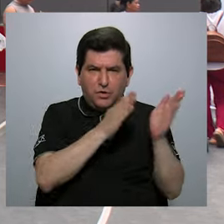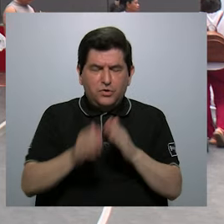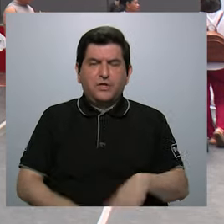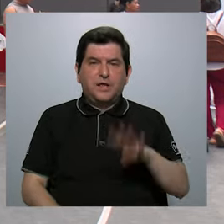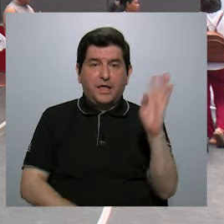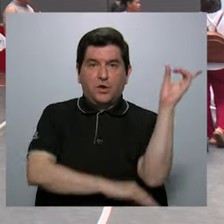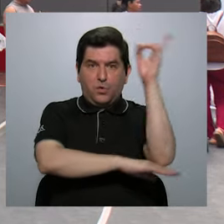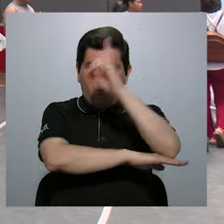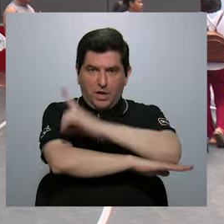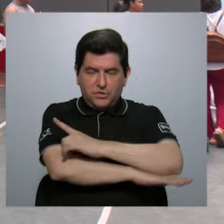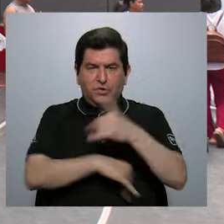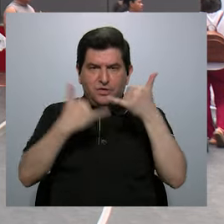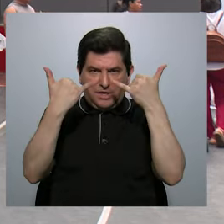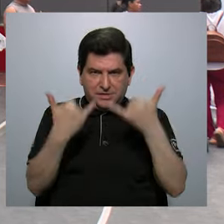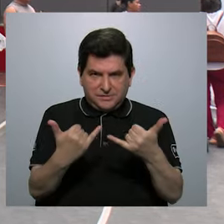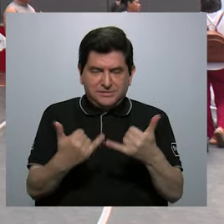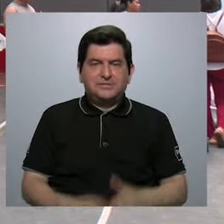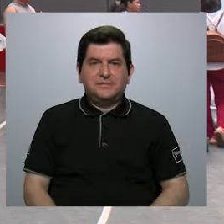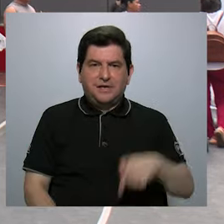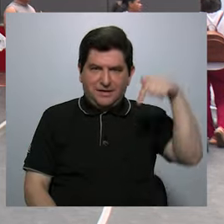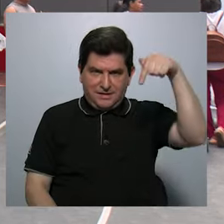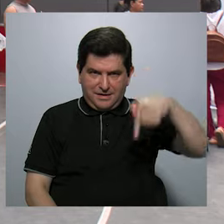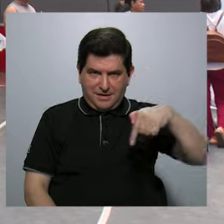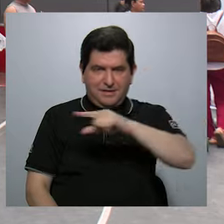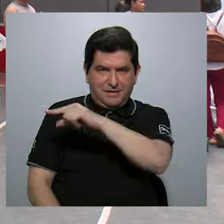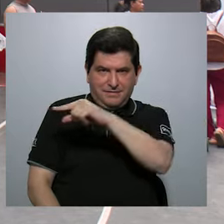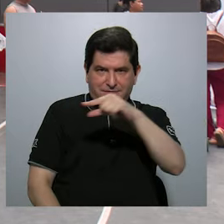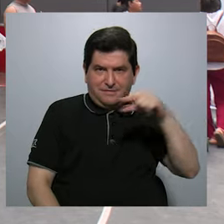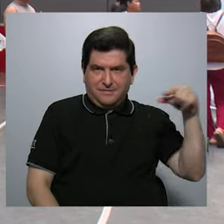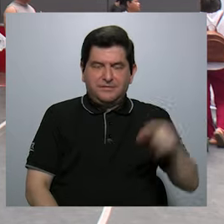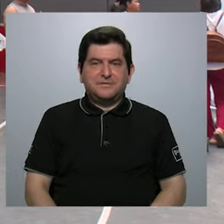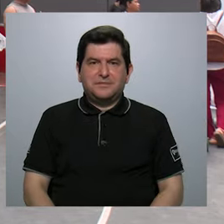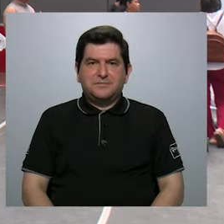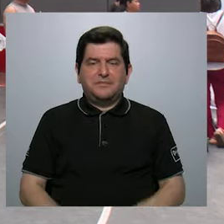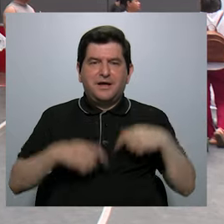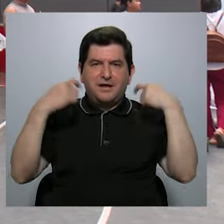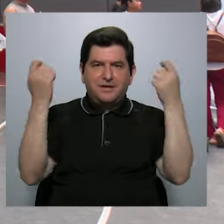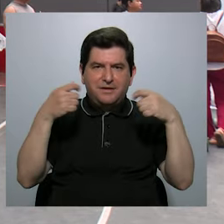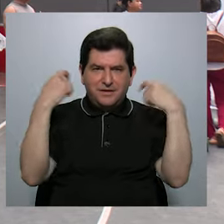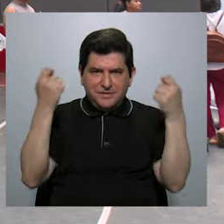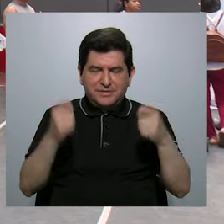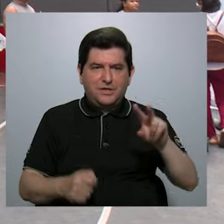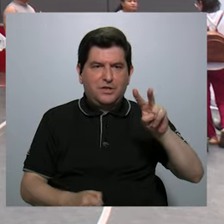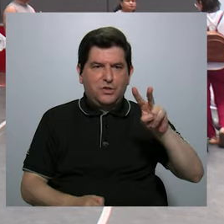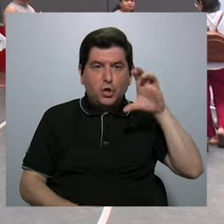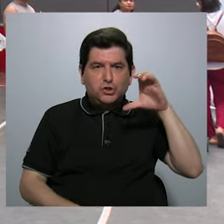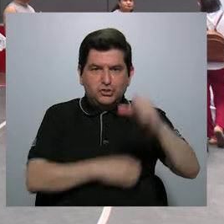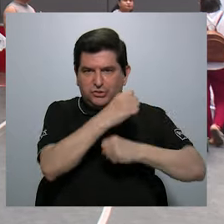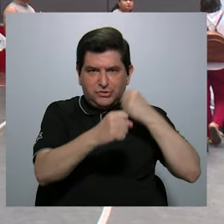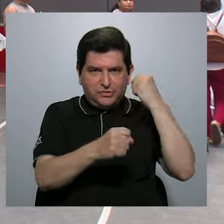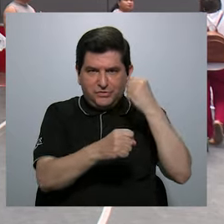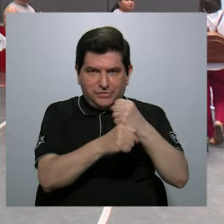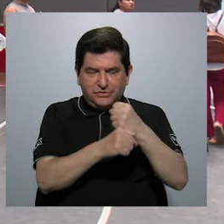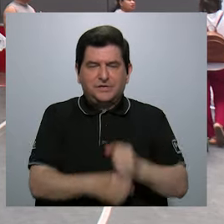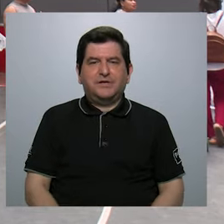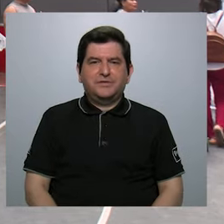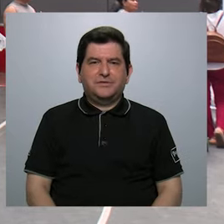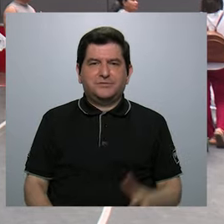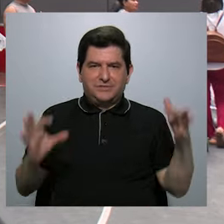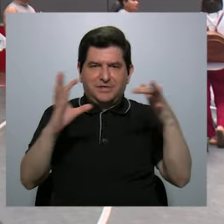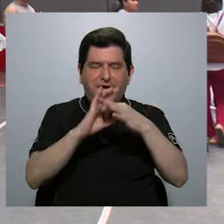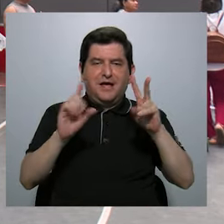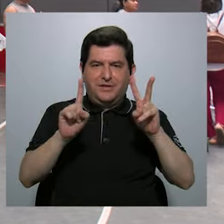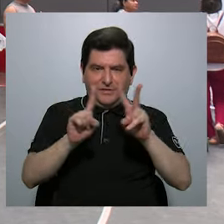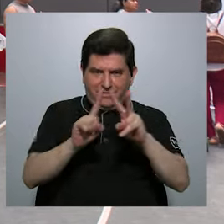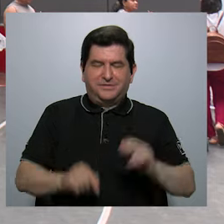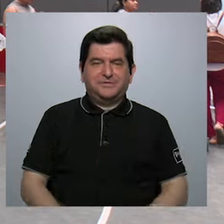estos 4 días que hemos estado durante esta semana en celebración del 200 años de la